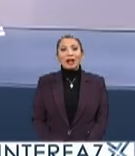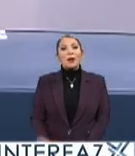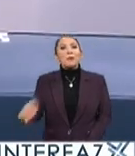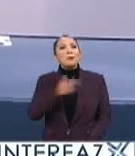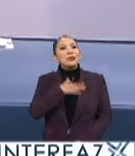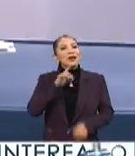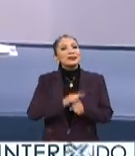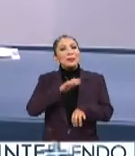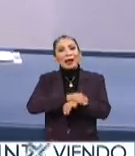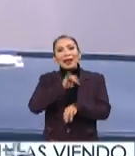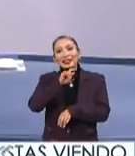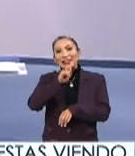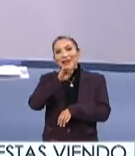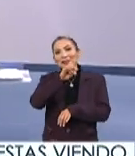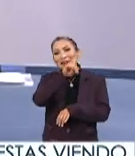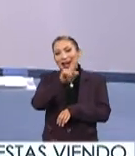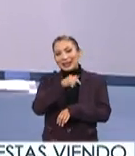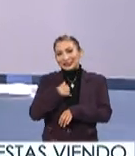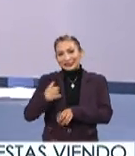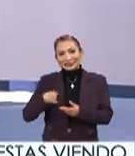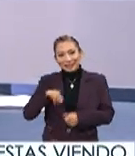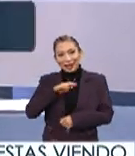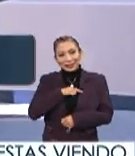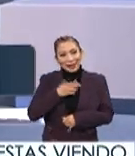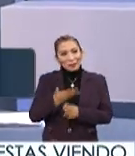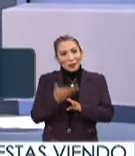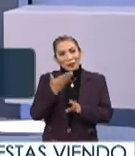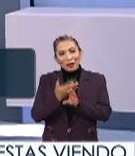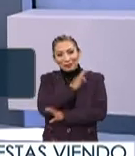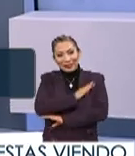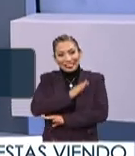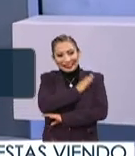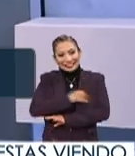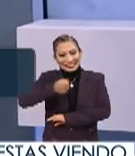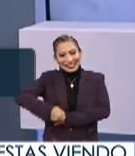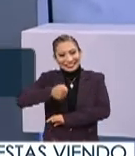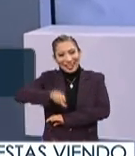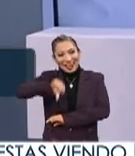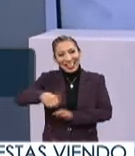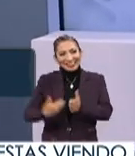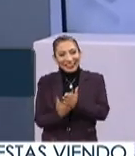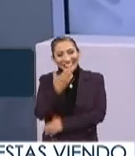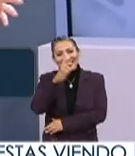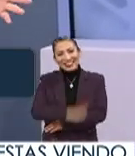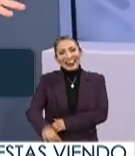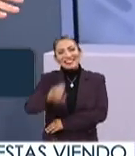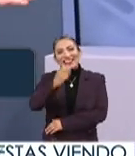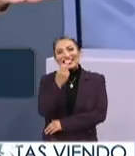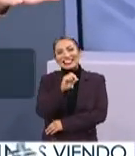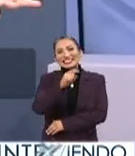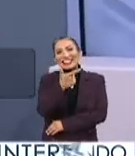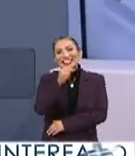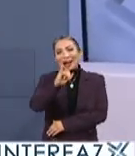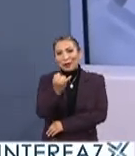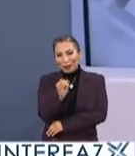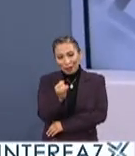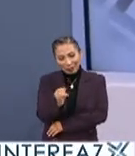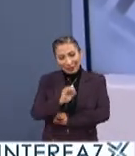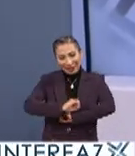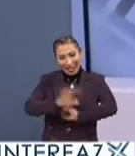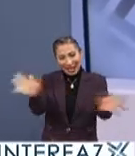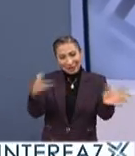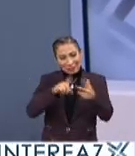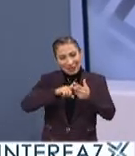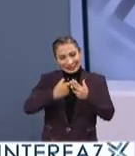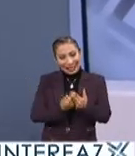Muy buenos días, amigos de Interfaz. Estamos muy felices de saludarlos esta mañana de miércoles 27 de junio. Así es,